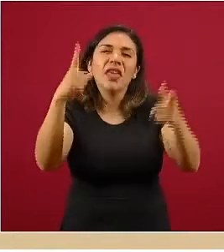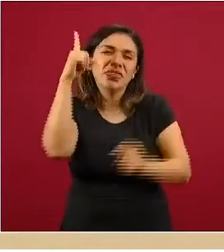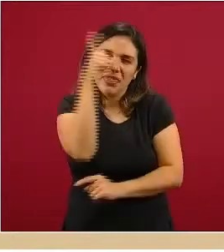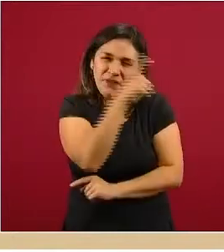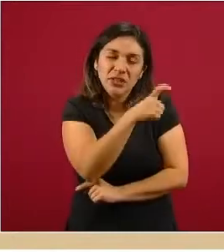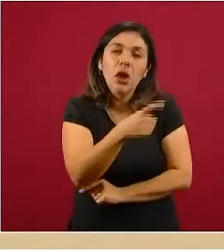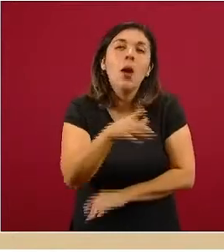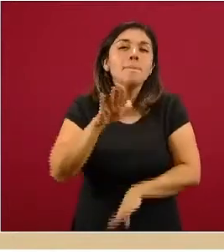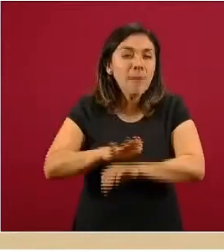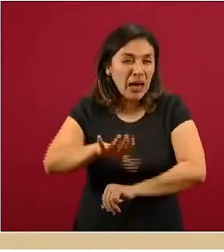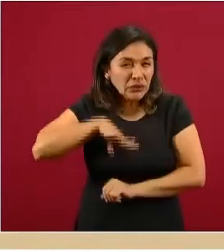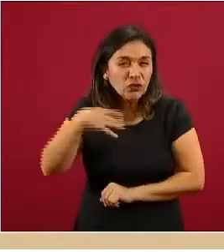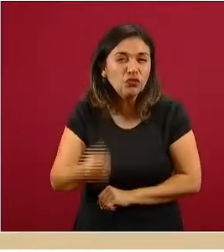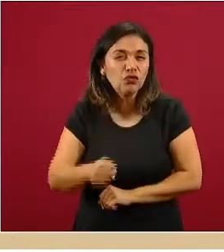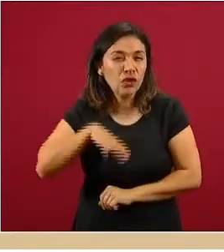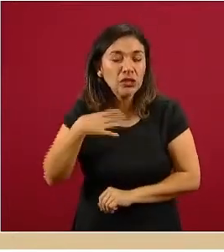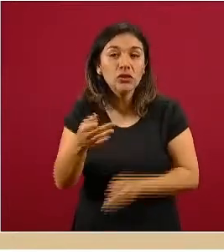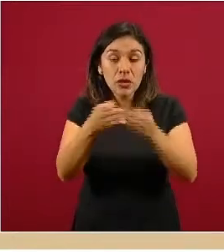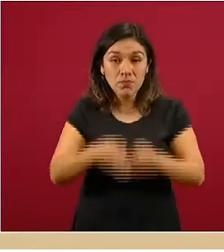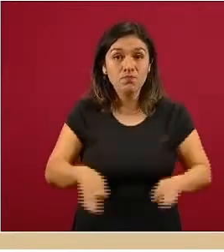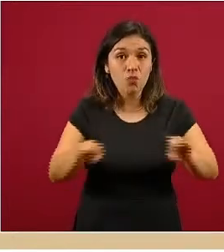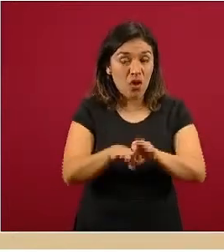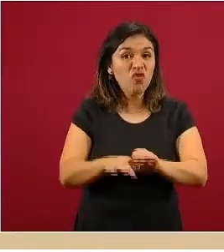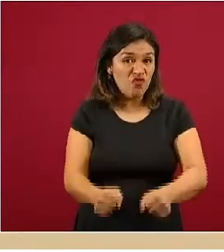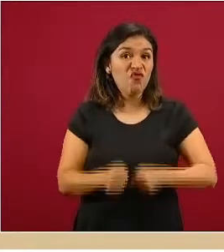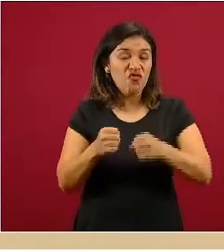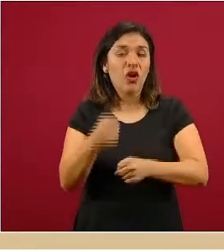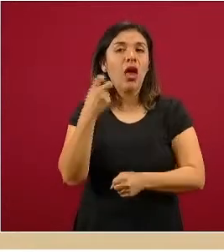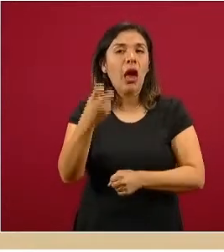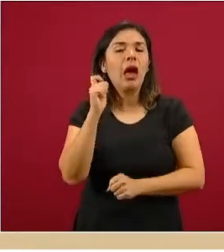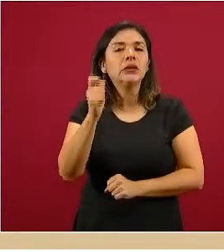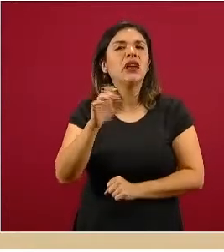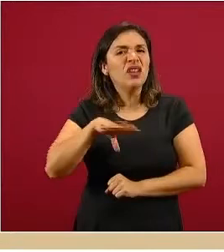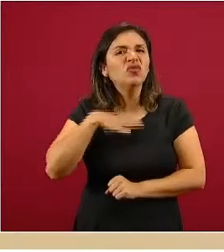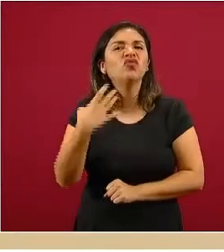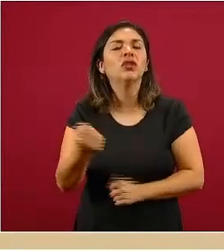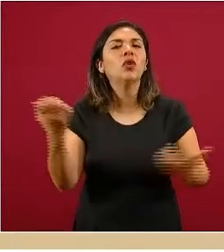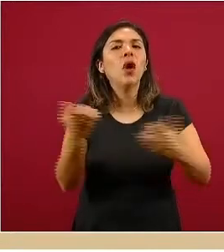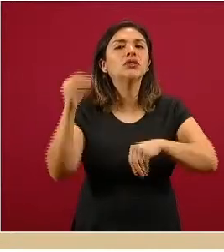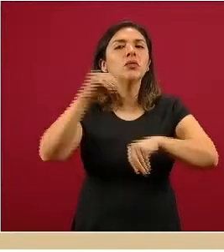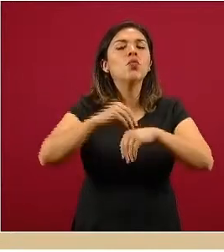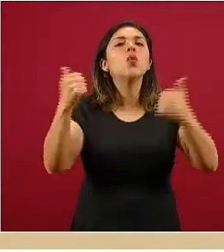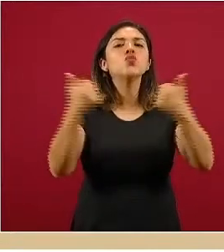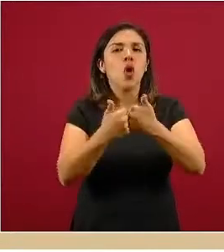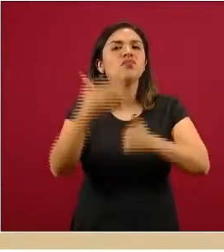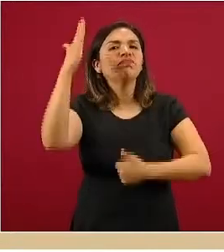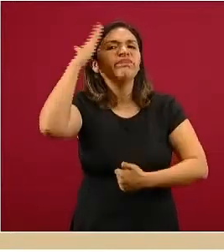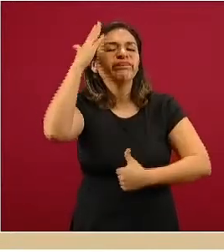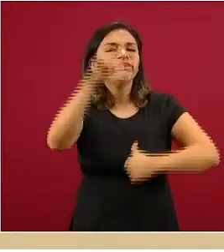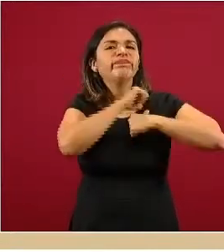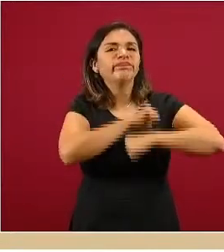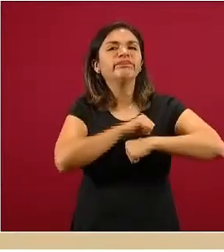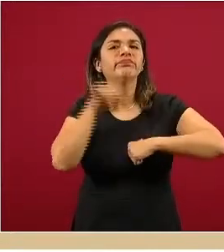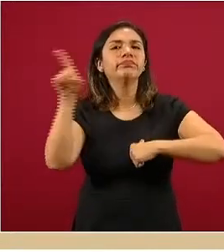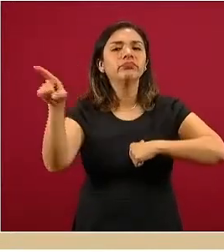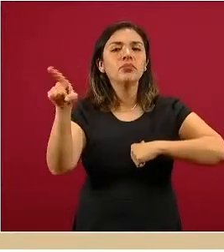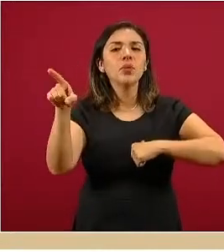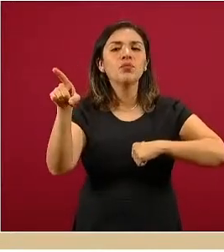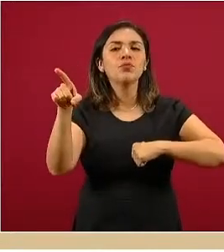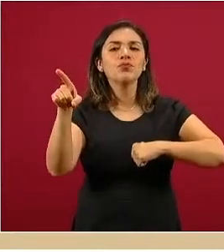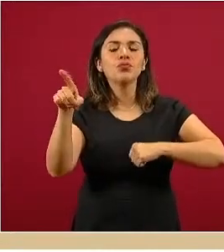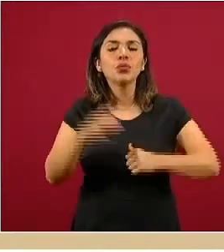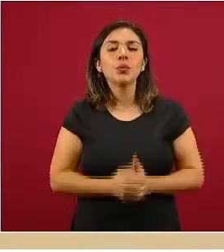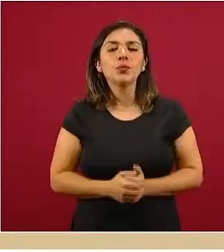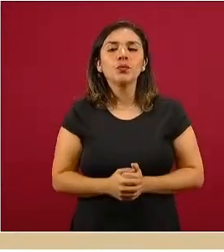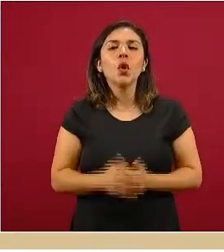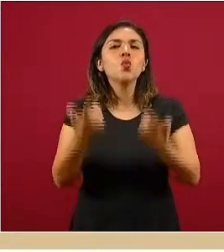semana 29, que fue la semana donde tuvimos hasta un 102% de exceso de mortalidad en esa semana con lo